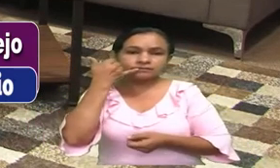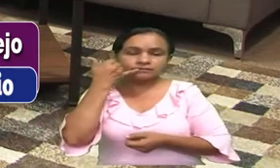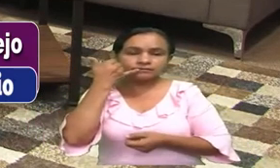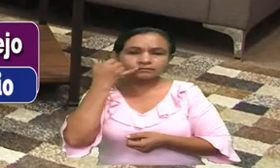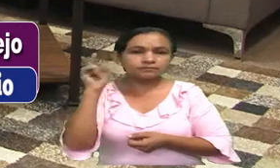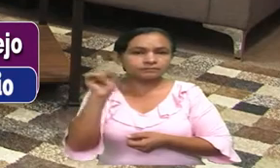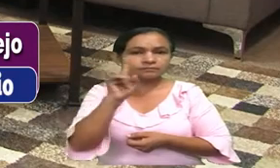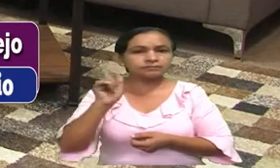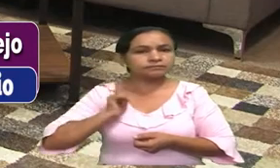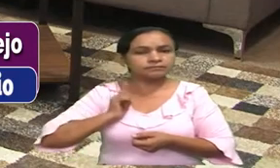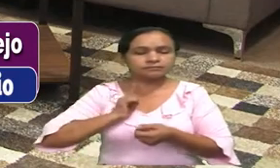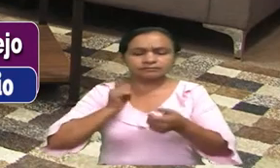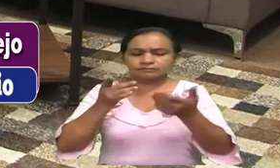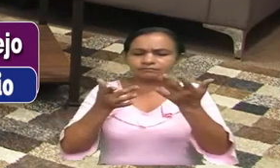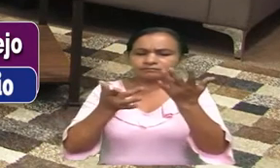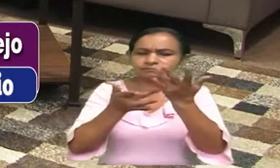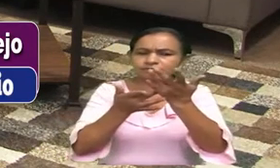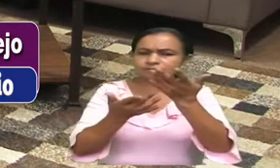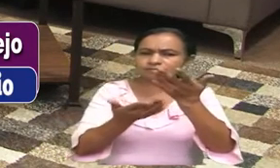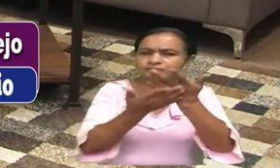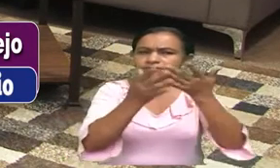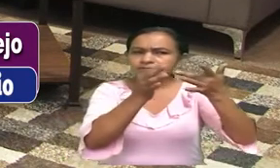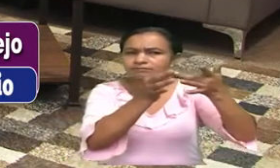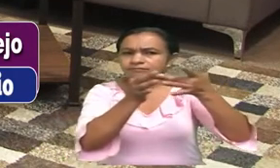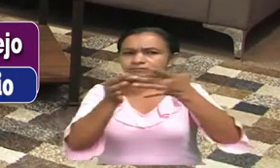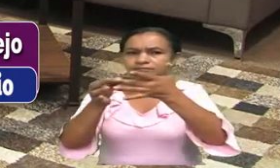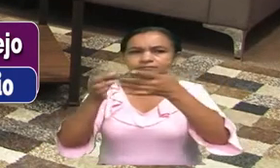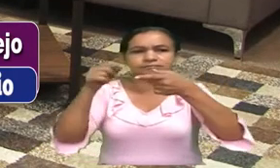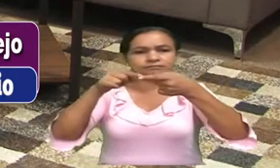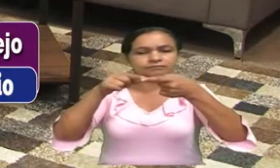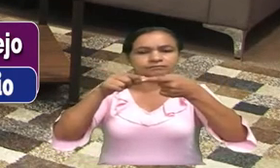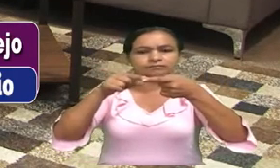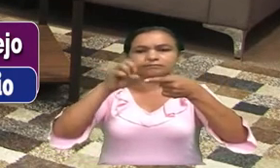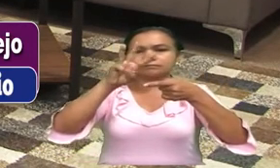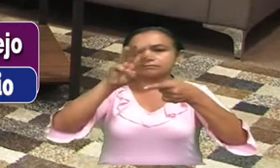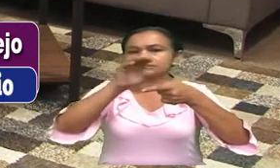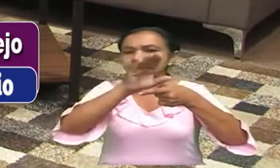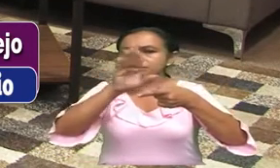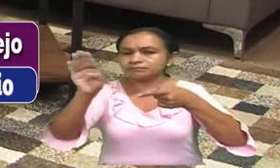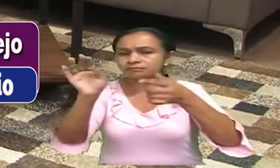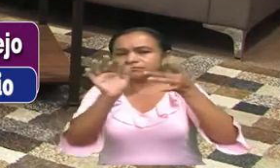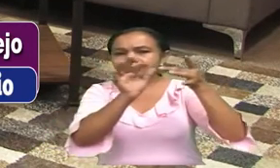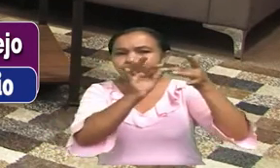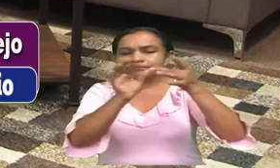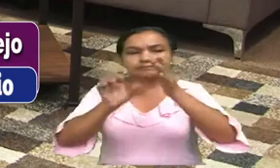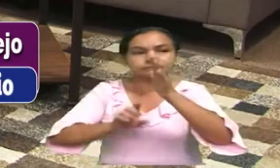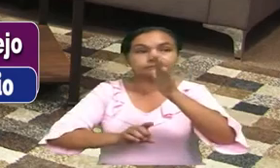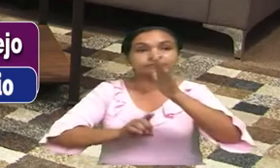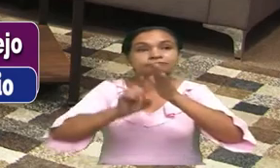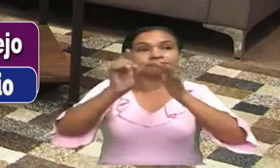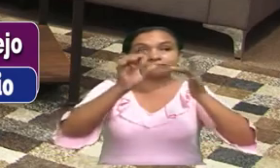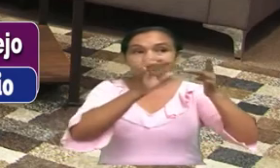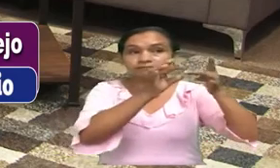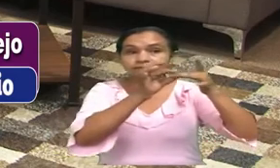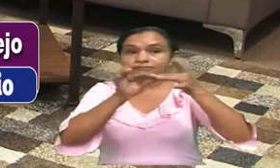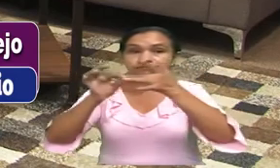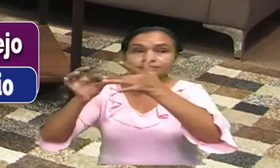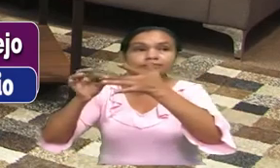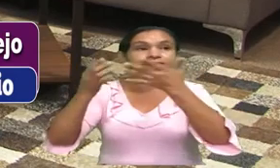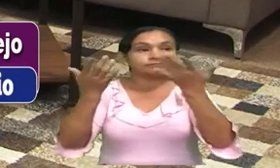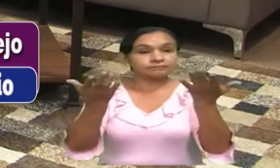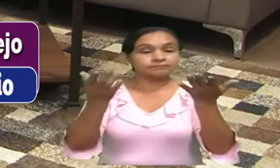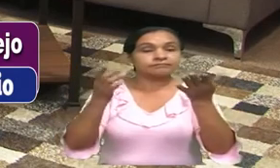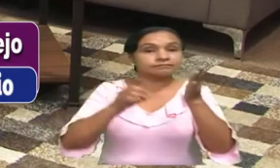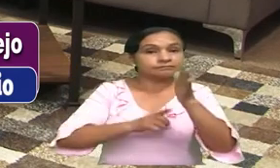ellos tienen tecnología, tienen plataformas, hay un desarrollo además muy de líder en innovación tecnológica a nivel mundial.